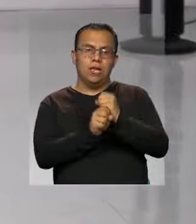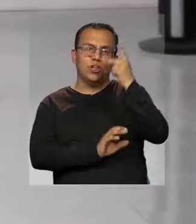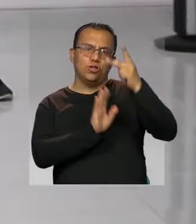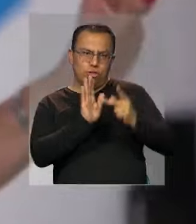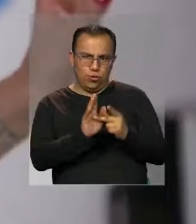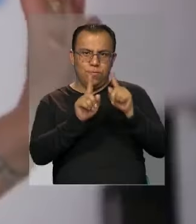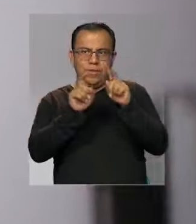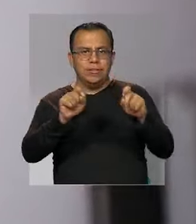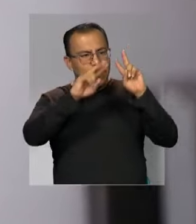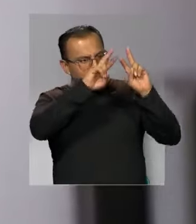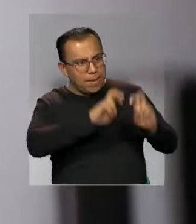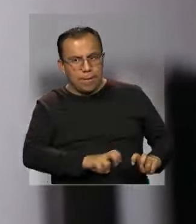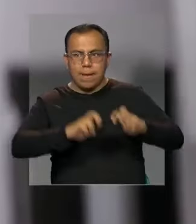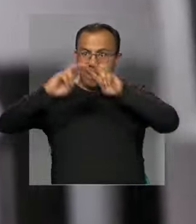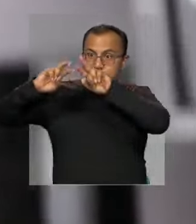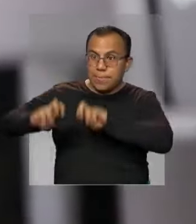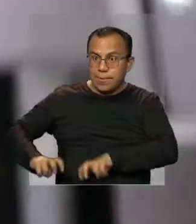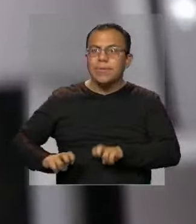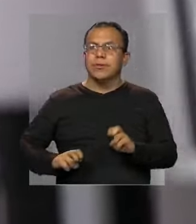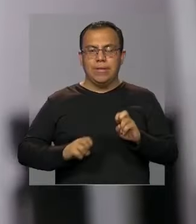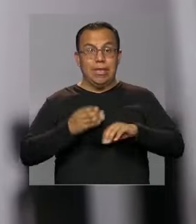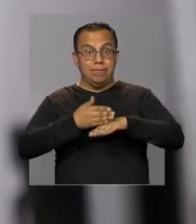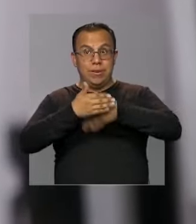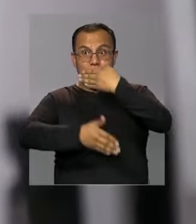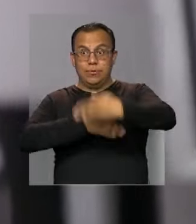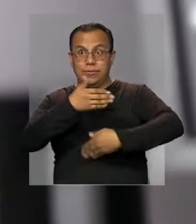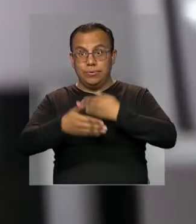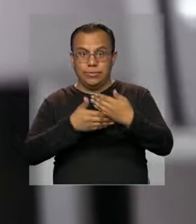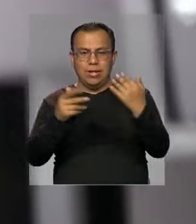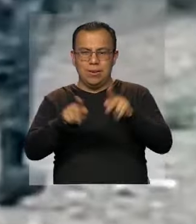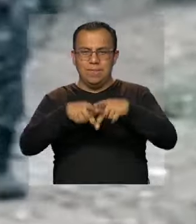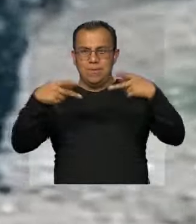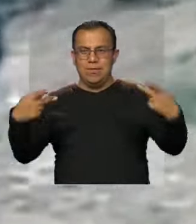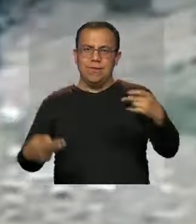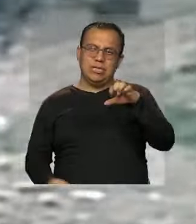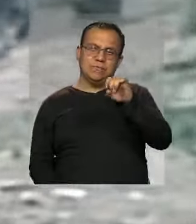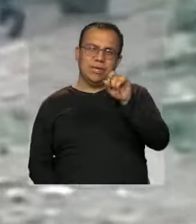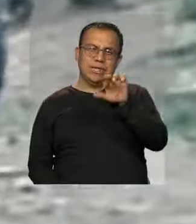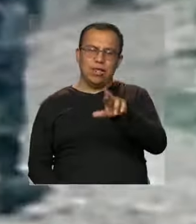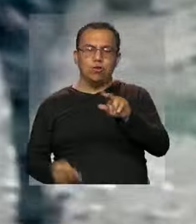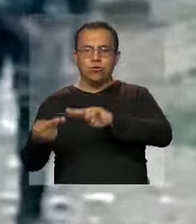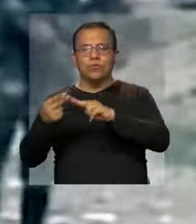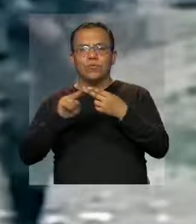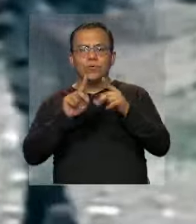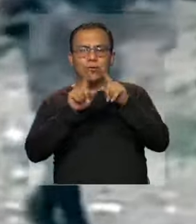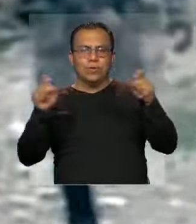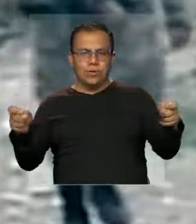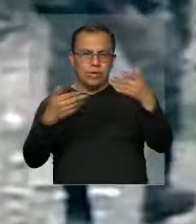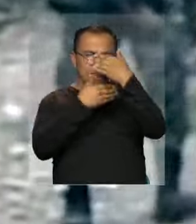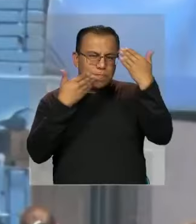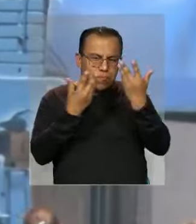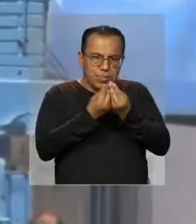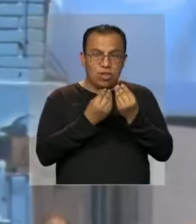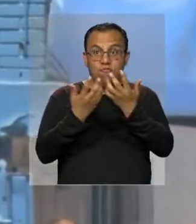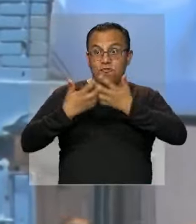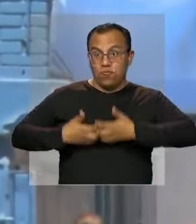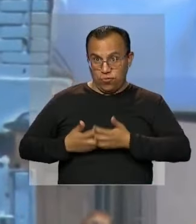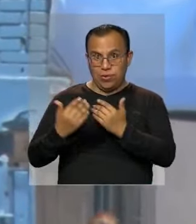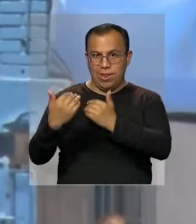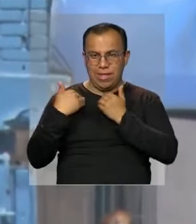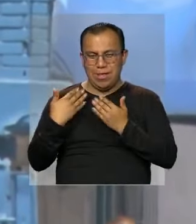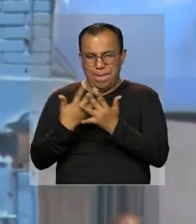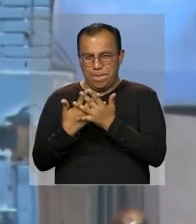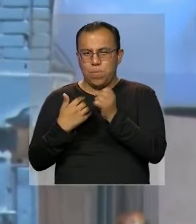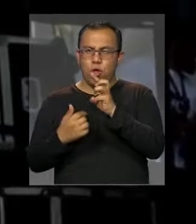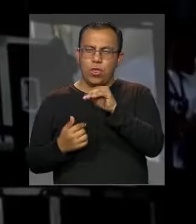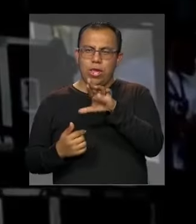marco de las investigaciones que Bedoya adelantaba en el periódico El Espectador sobre la relación entre paramilitares y funcionarios de la cárcel La